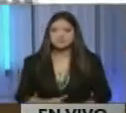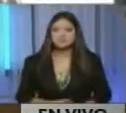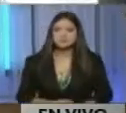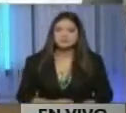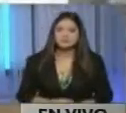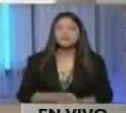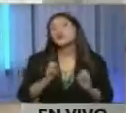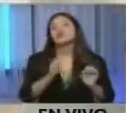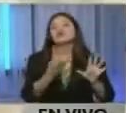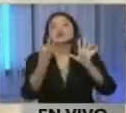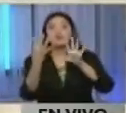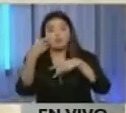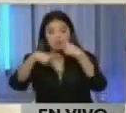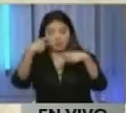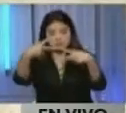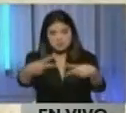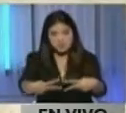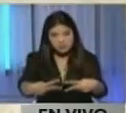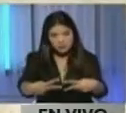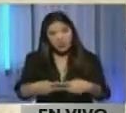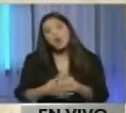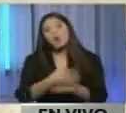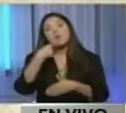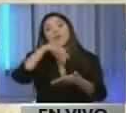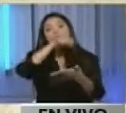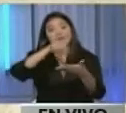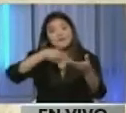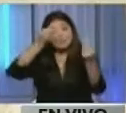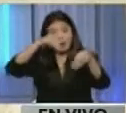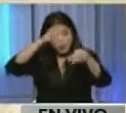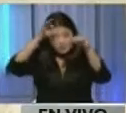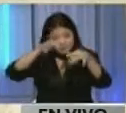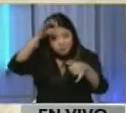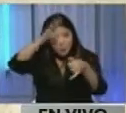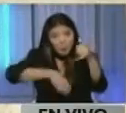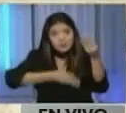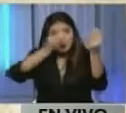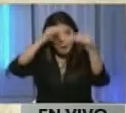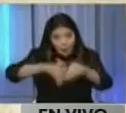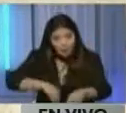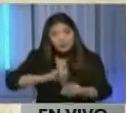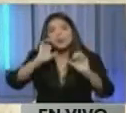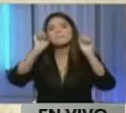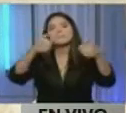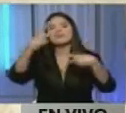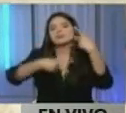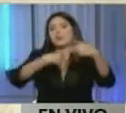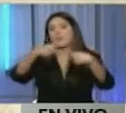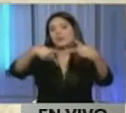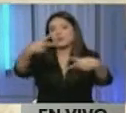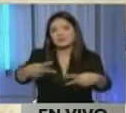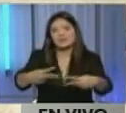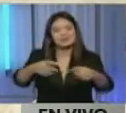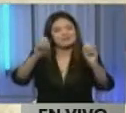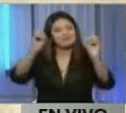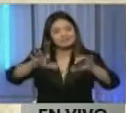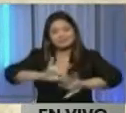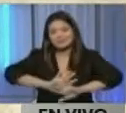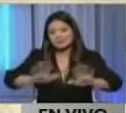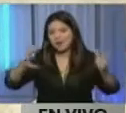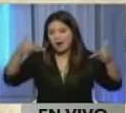9. Procedimiento. Con la firma del acuerdo final, inicia el proceso de la dejación de las armas de la